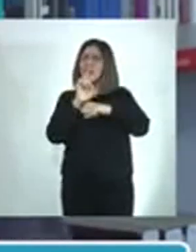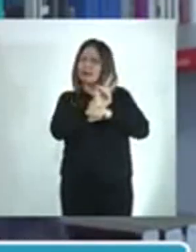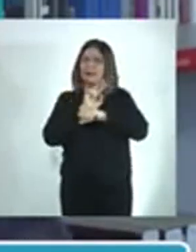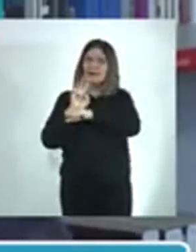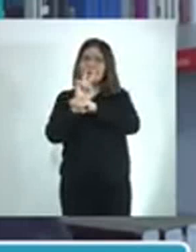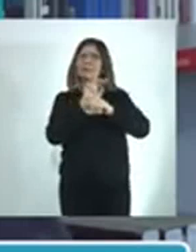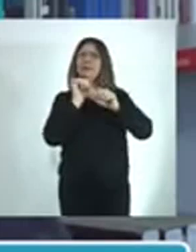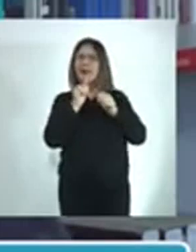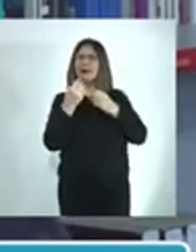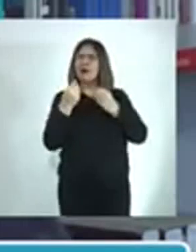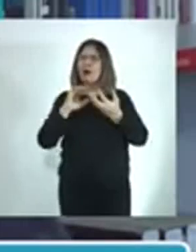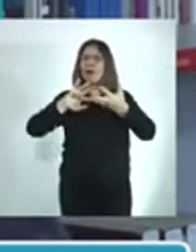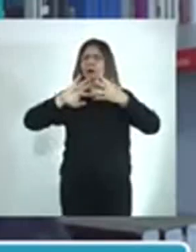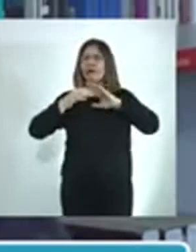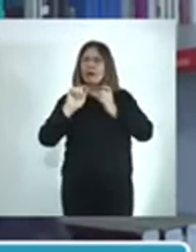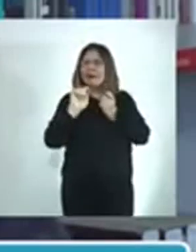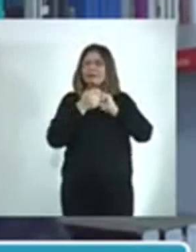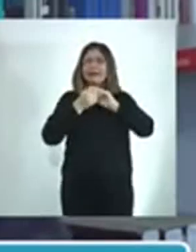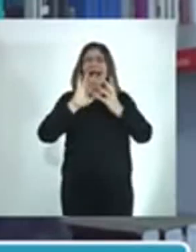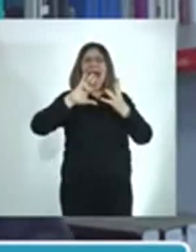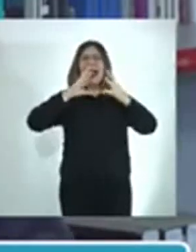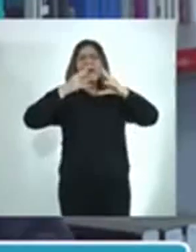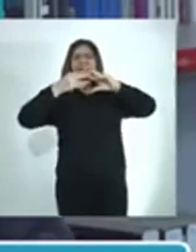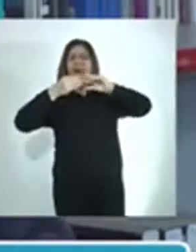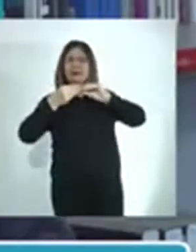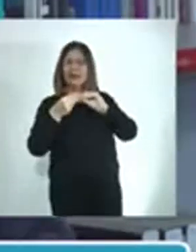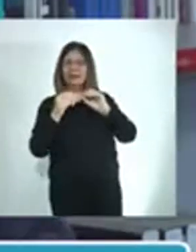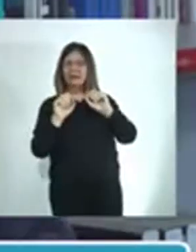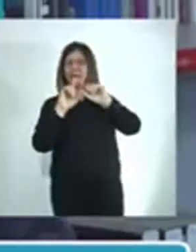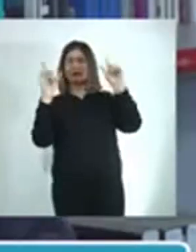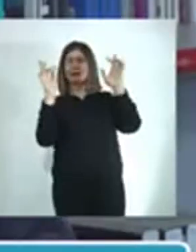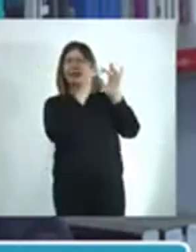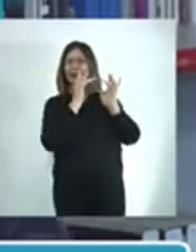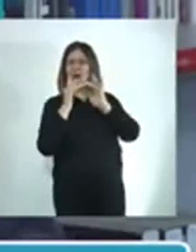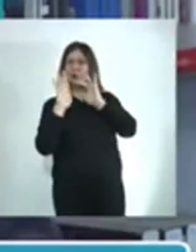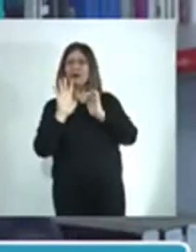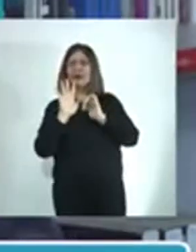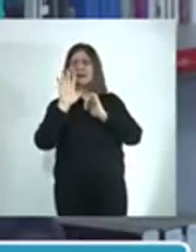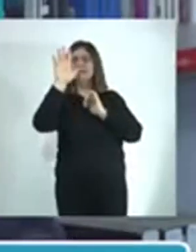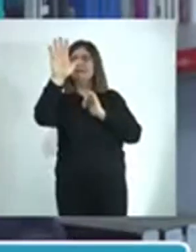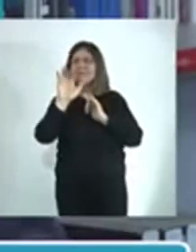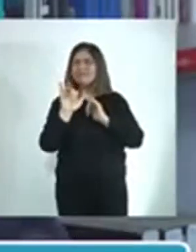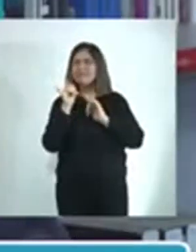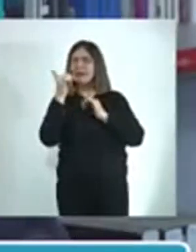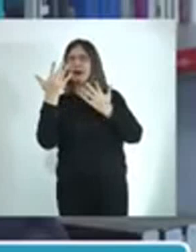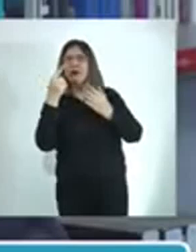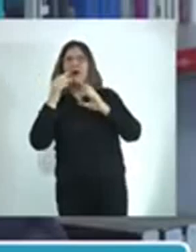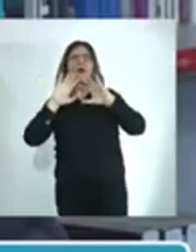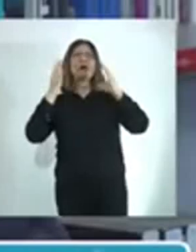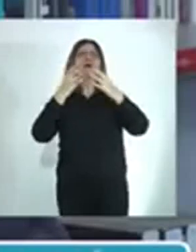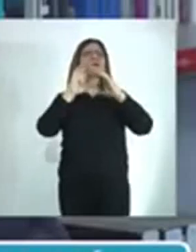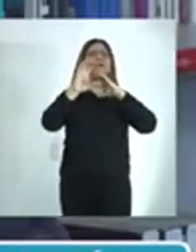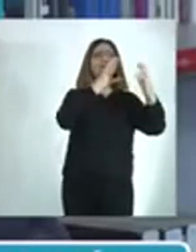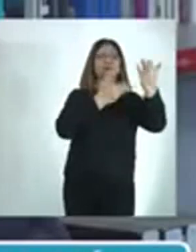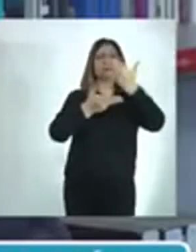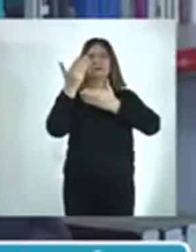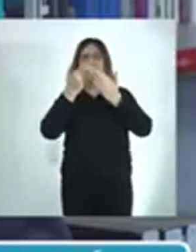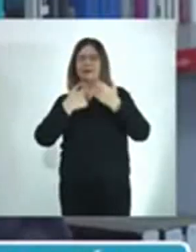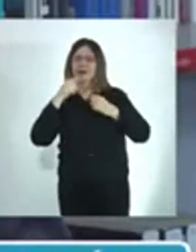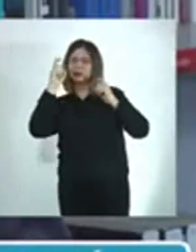través de las herramientas informáticas nos proyectemos a un futuro mejor. Esto es lo que yo